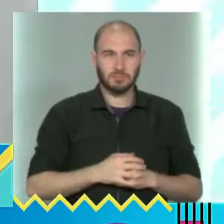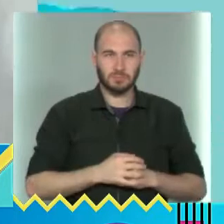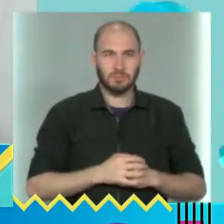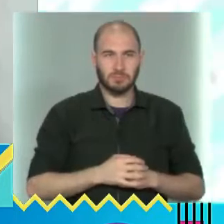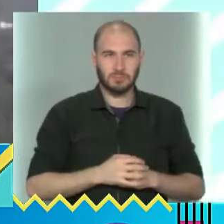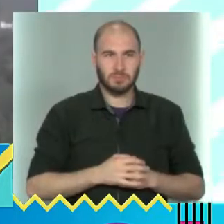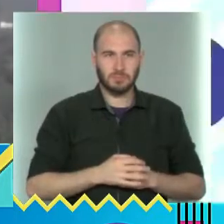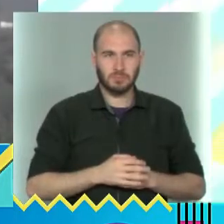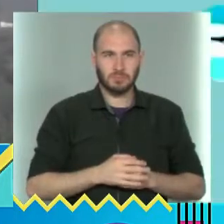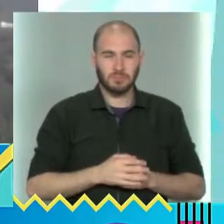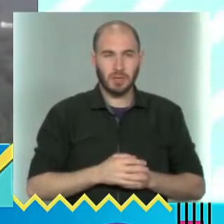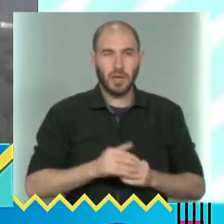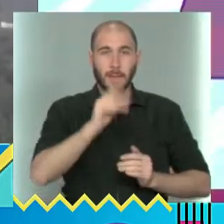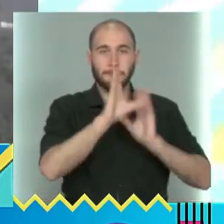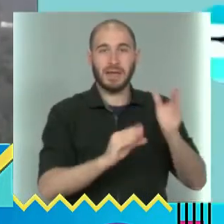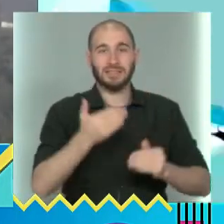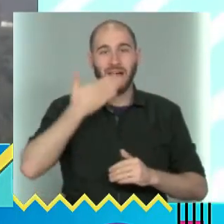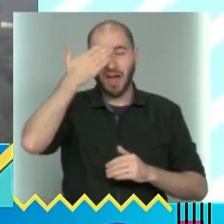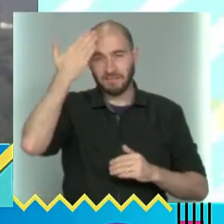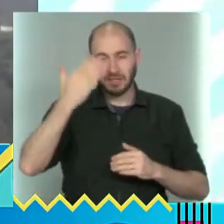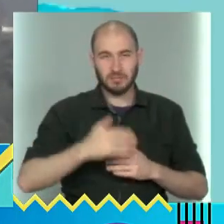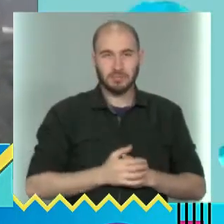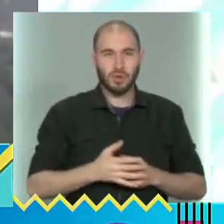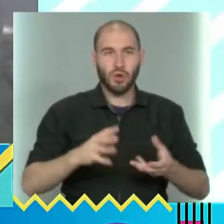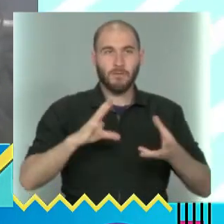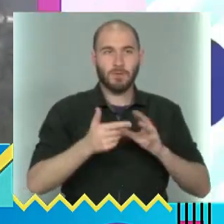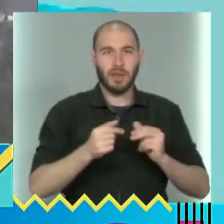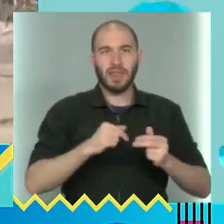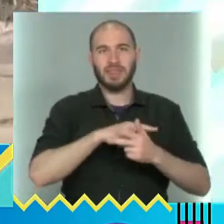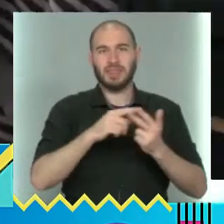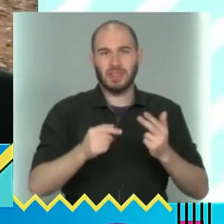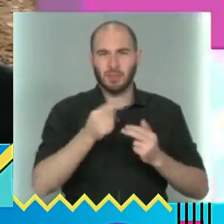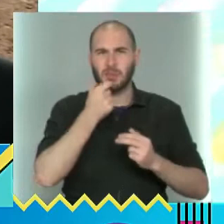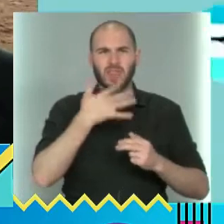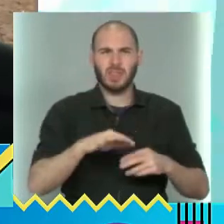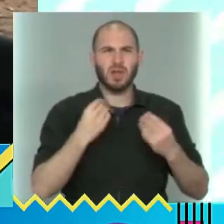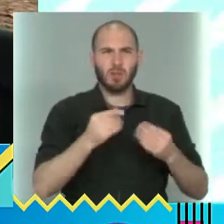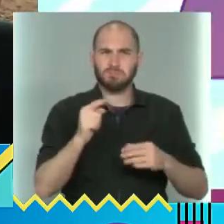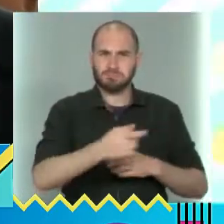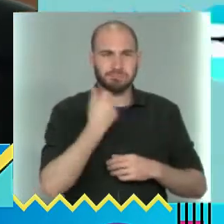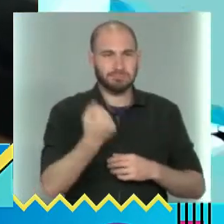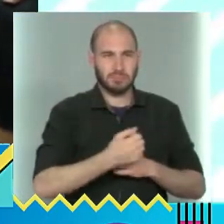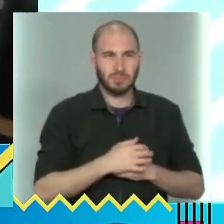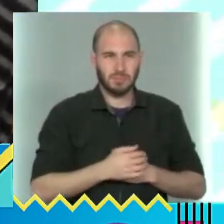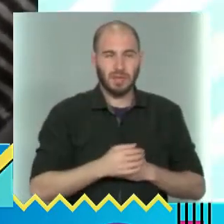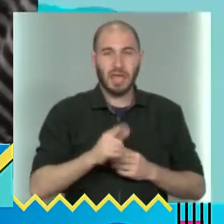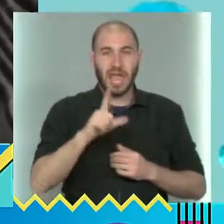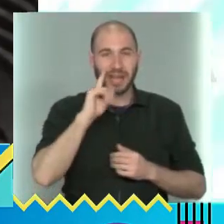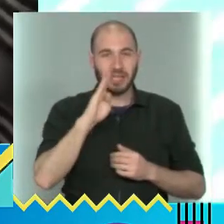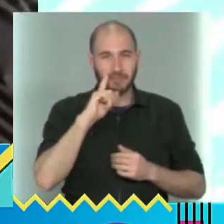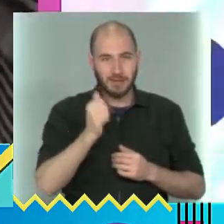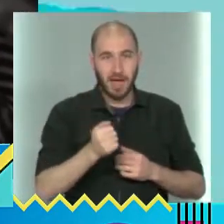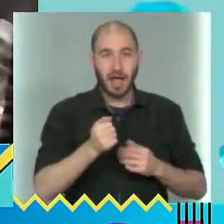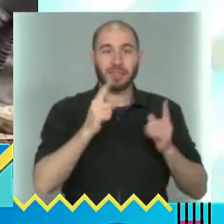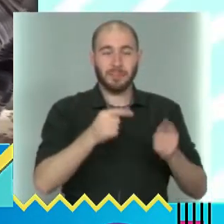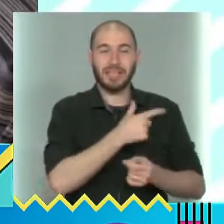porque en los países árabes el sistema tribal, si no se entiende esto, es muy importante. Le pasó a Libia, en donde